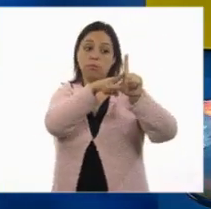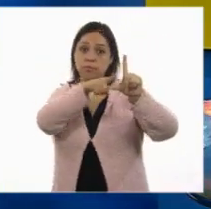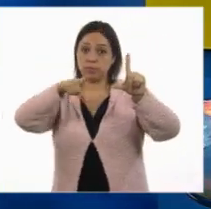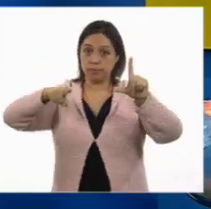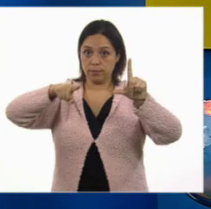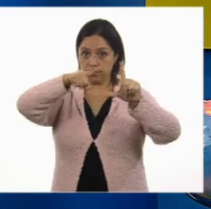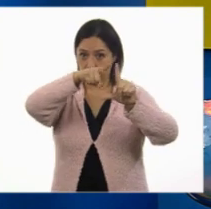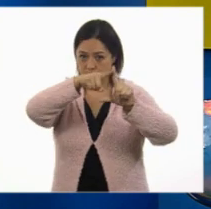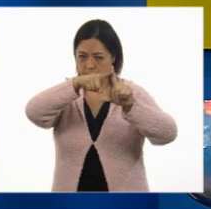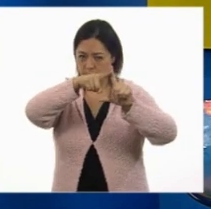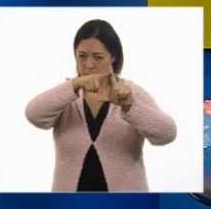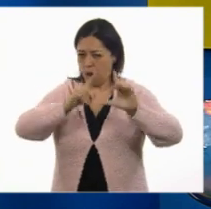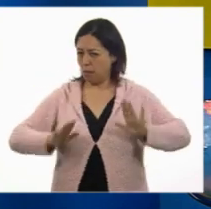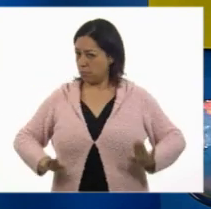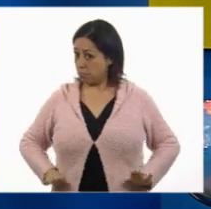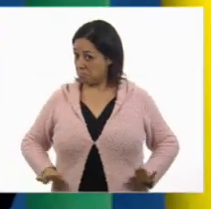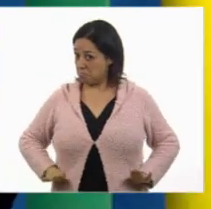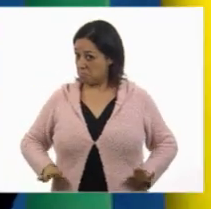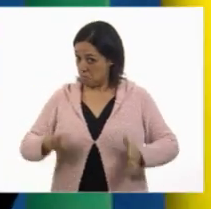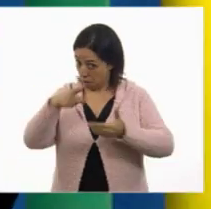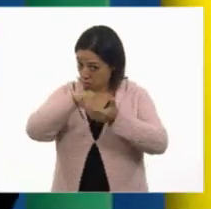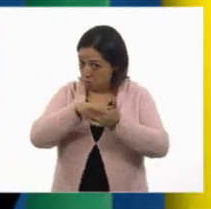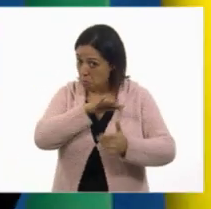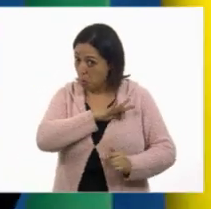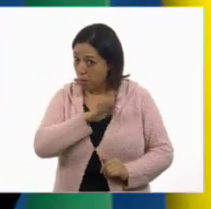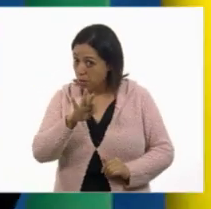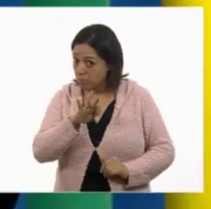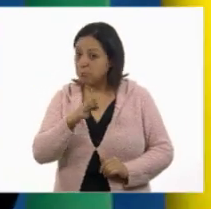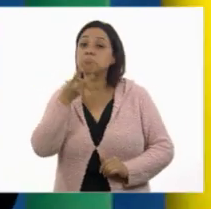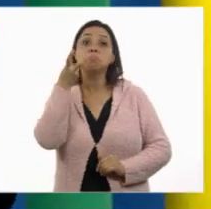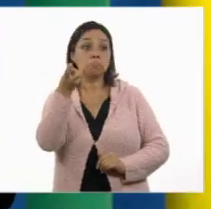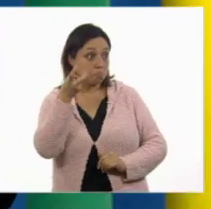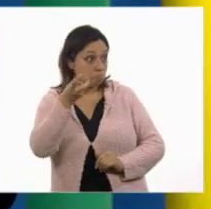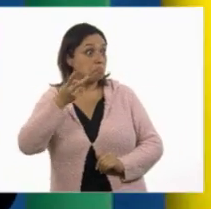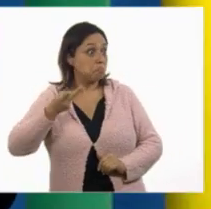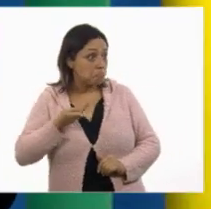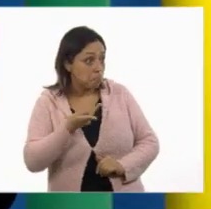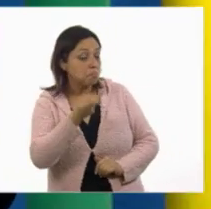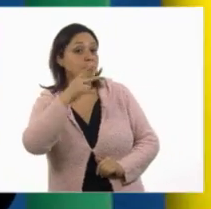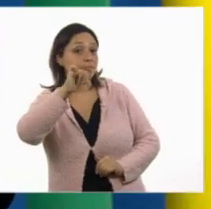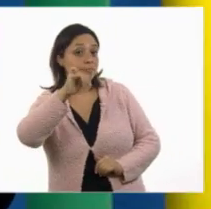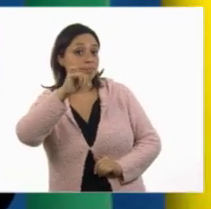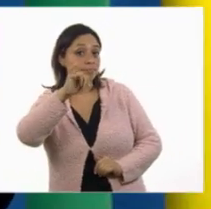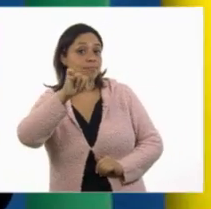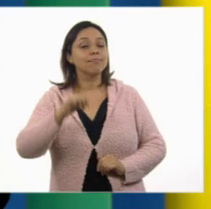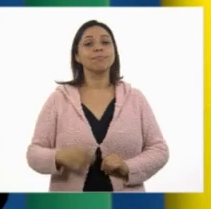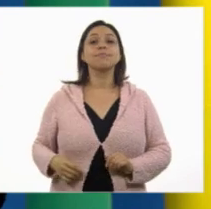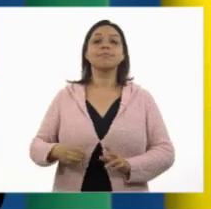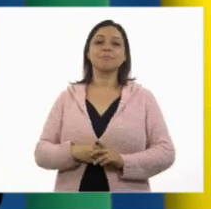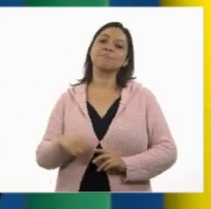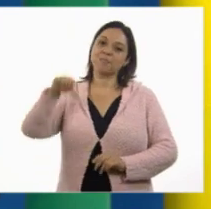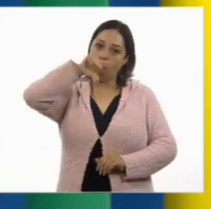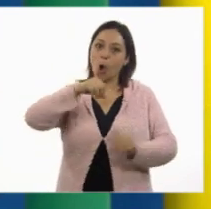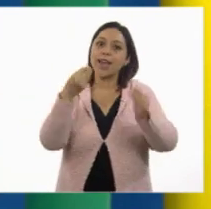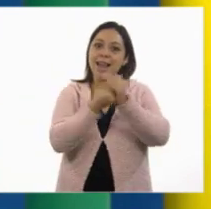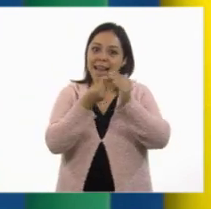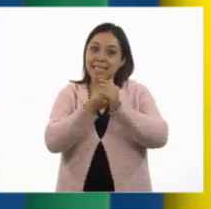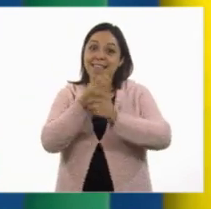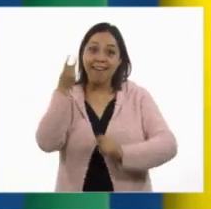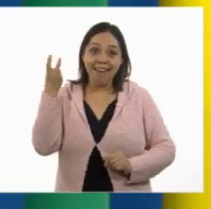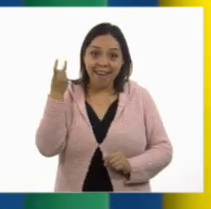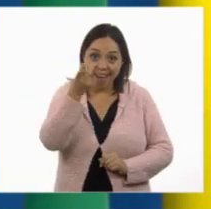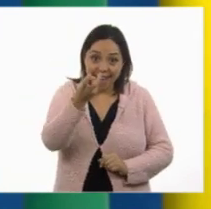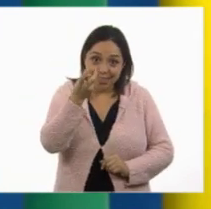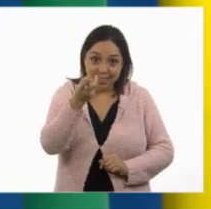¿Puede tener alguna de estas características? Muy buena pregunta, Aníbal. Justo de eso tratará nuestra clase de hoy. Así